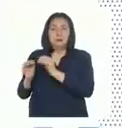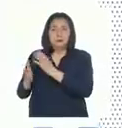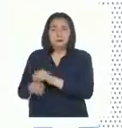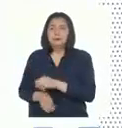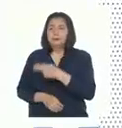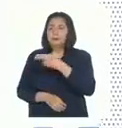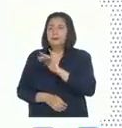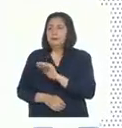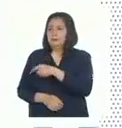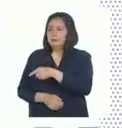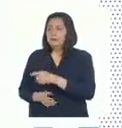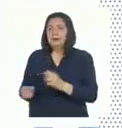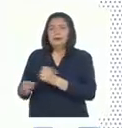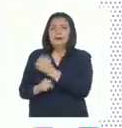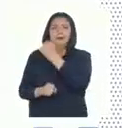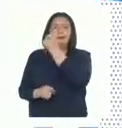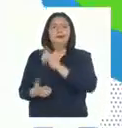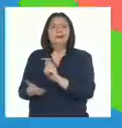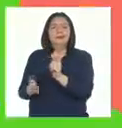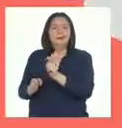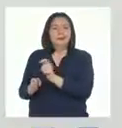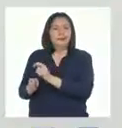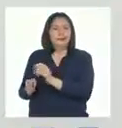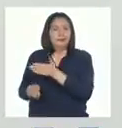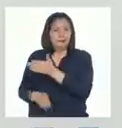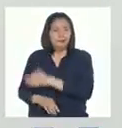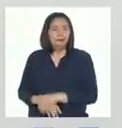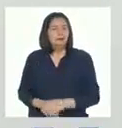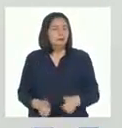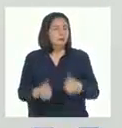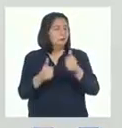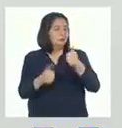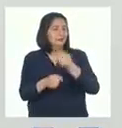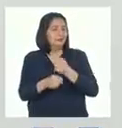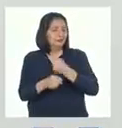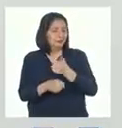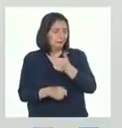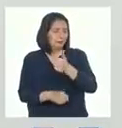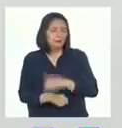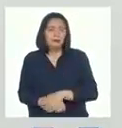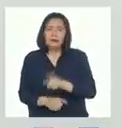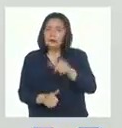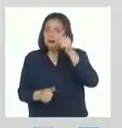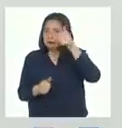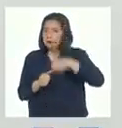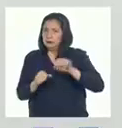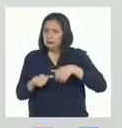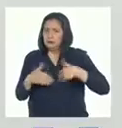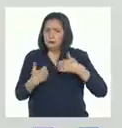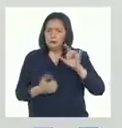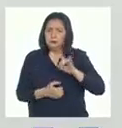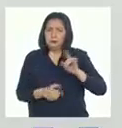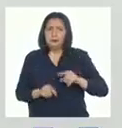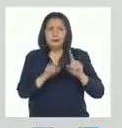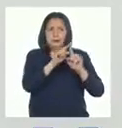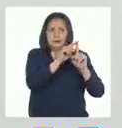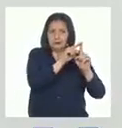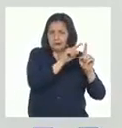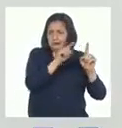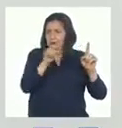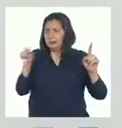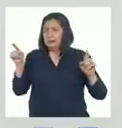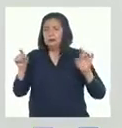Humberto es declarado ganador de la tarea de los peces. Muy buen trabajo, Sara. Recuerda que puedes usar tu línea de